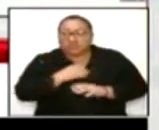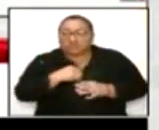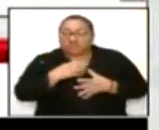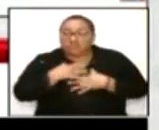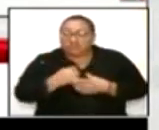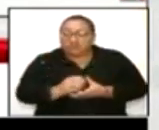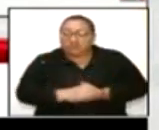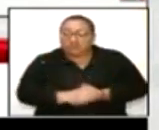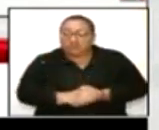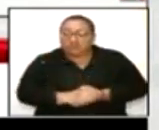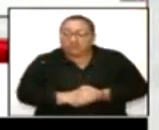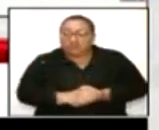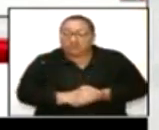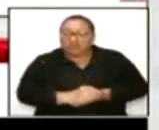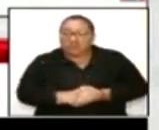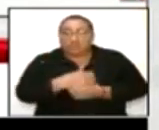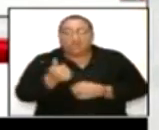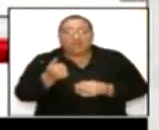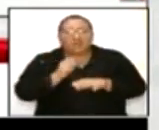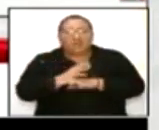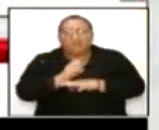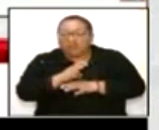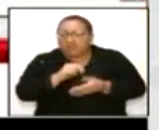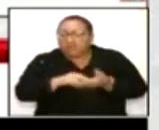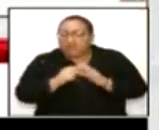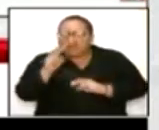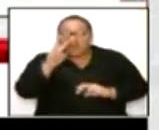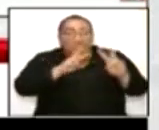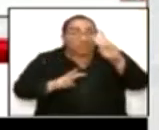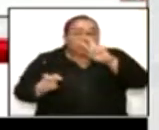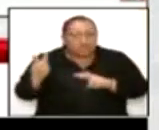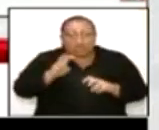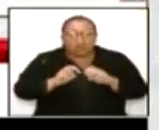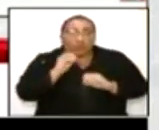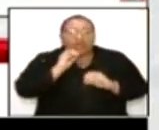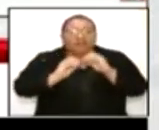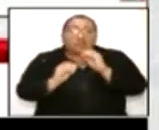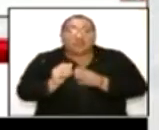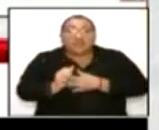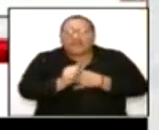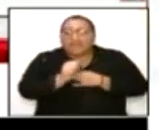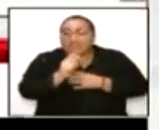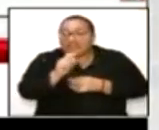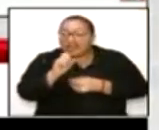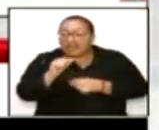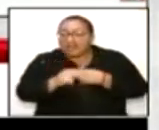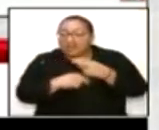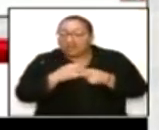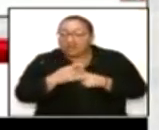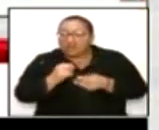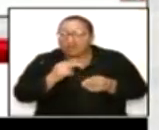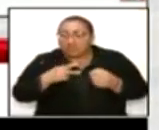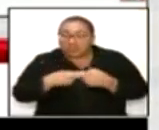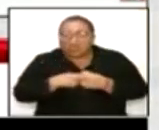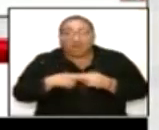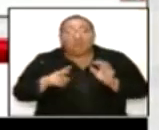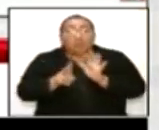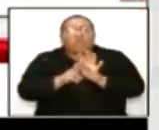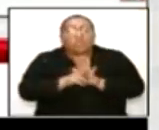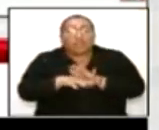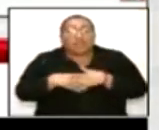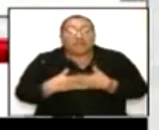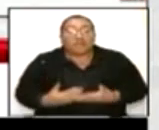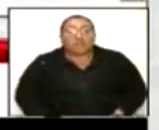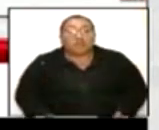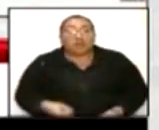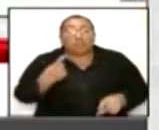MINSA. Otra de las recomendaciones es la revisión y modificación de la Guía Técnica Nacional para la Interrupción Voluntaria del